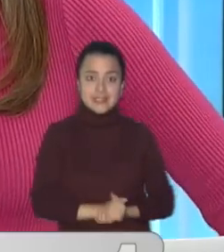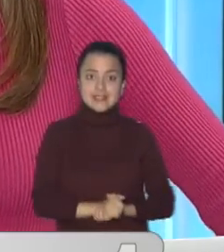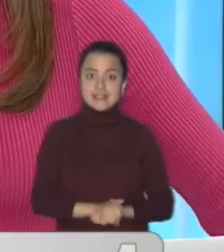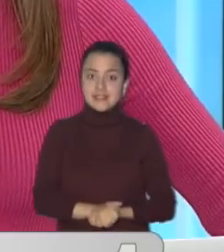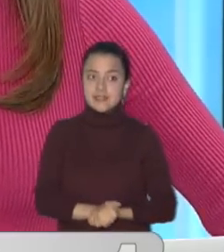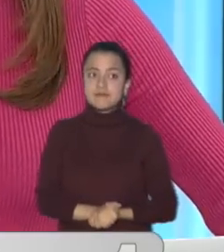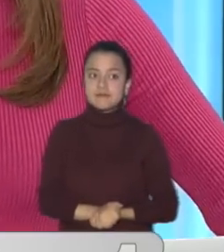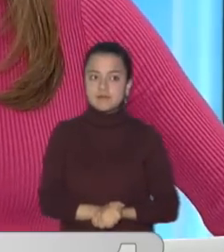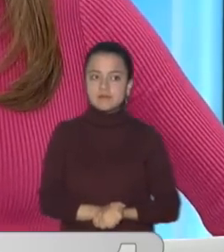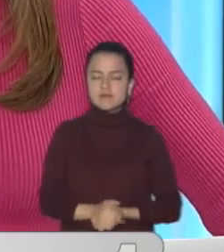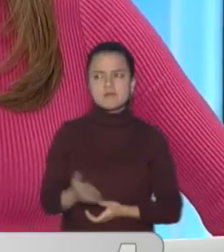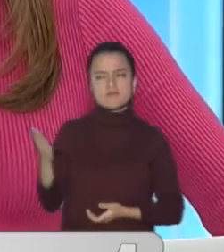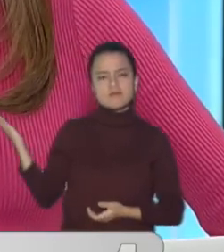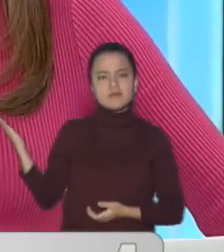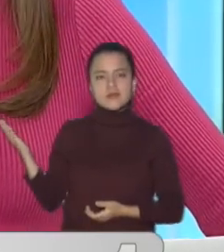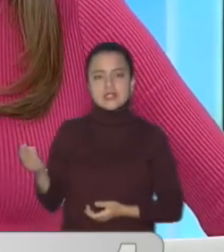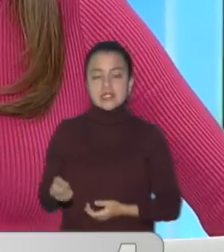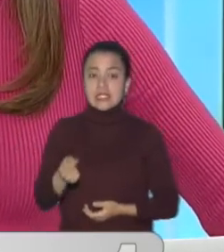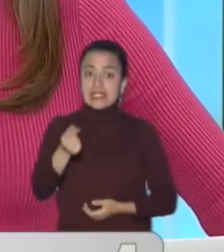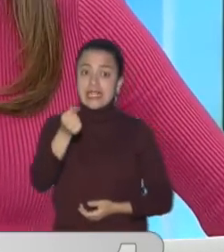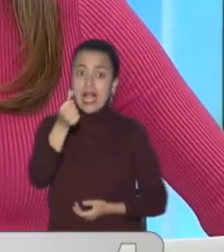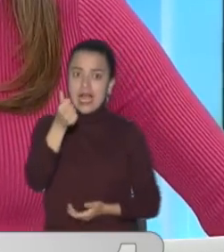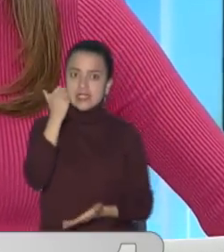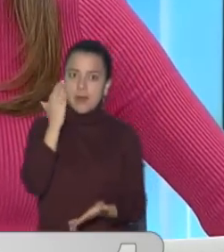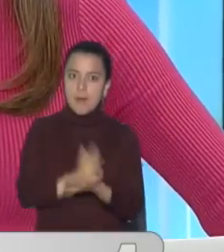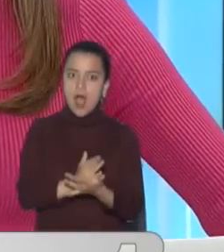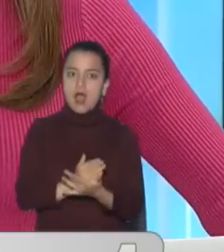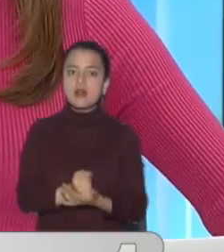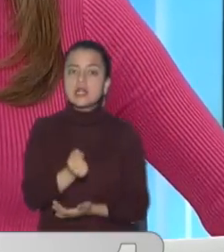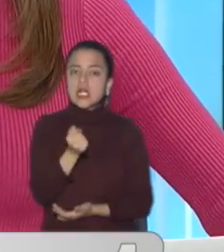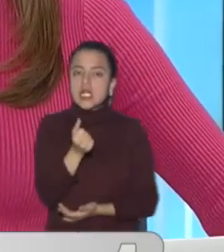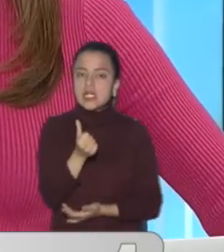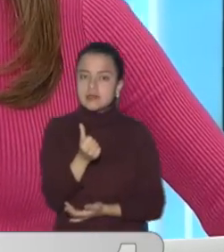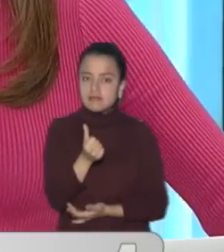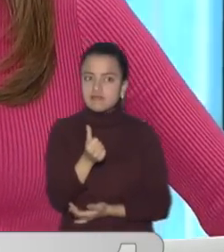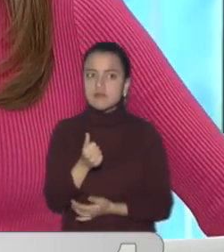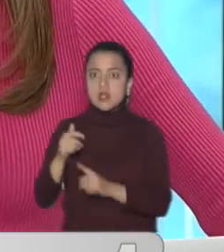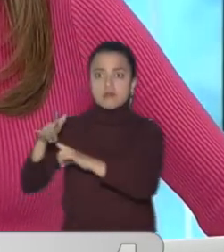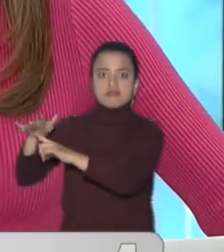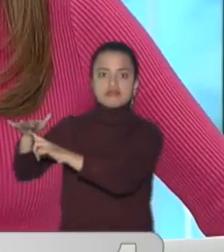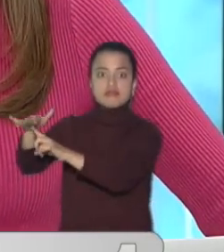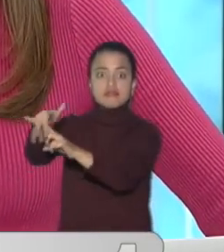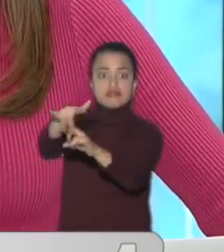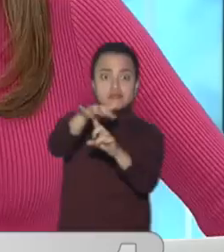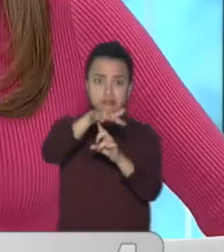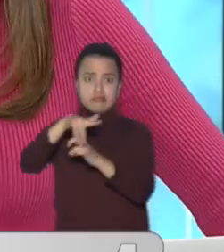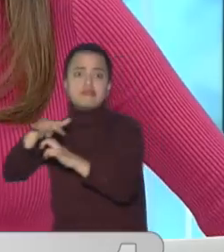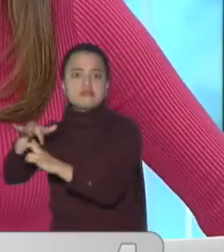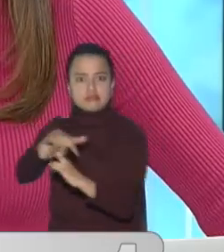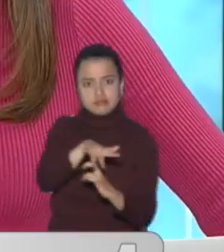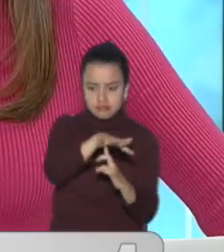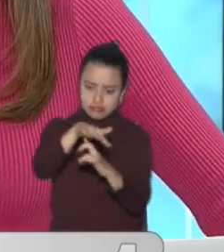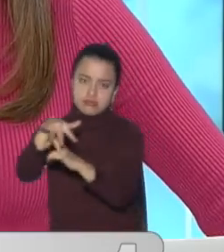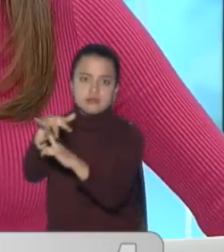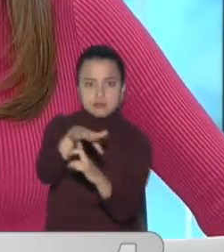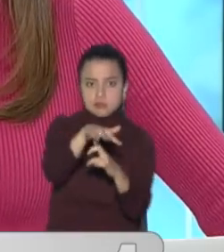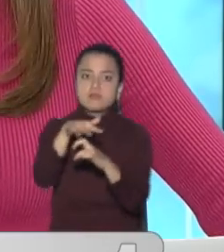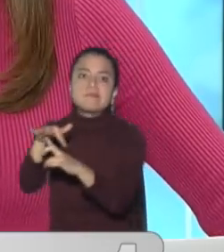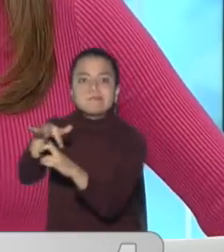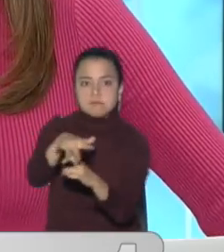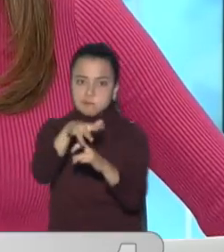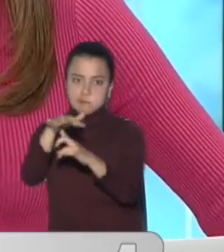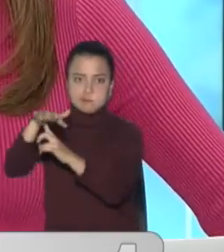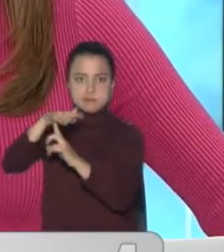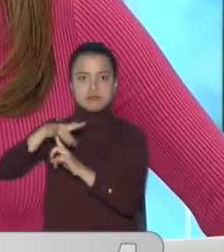gracias. Incidente aéreo en Santa Fe de Antioquia. Un helicóptero del ejército aterrizó de emergencia en la zona donde iba a entregar